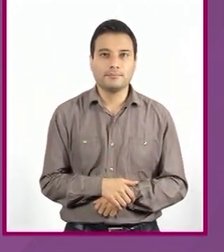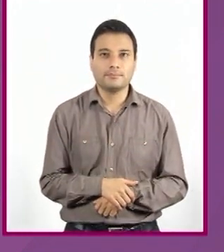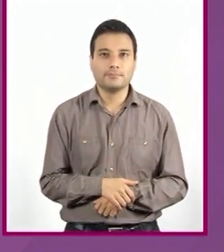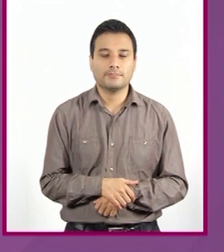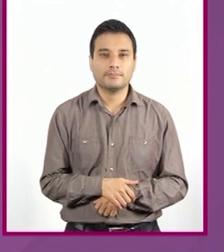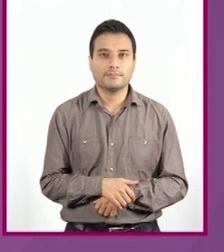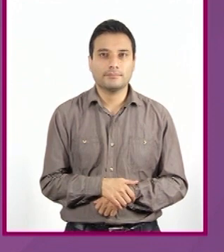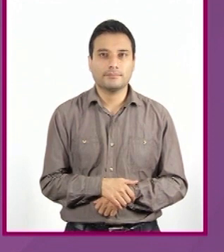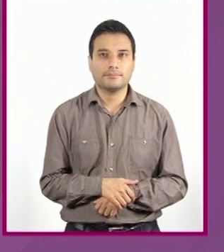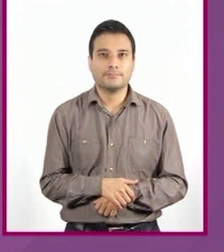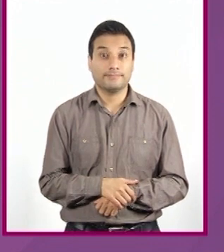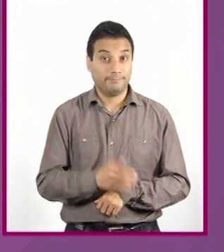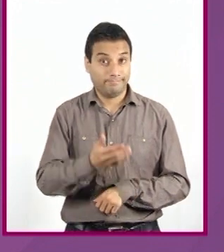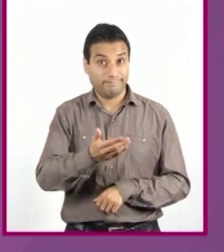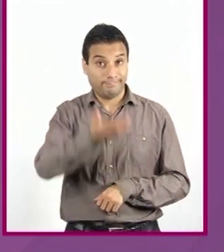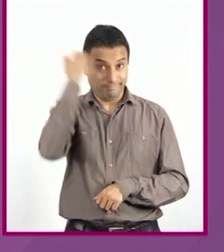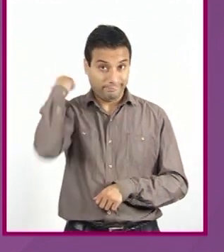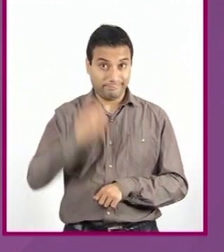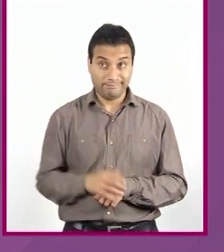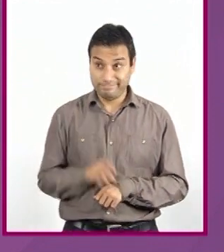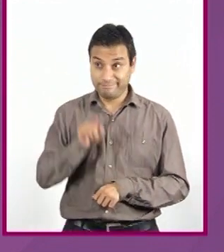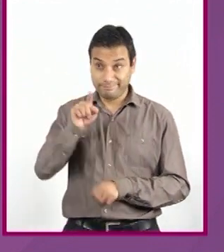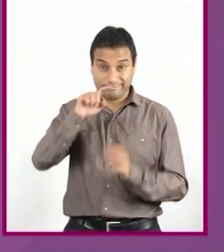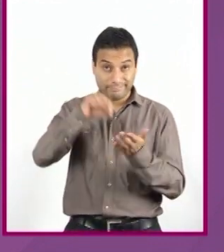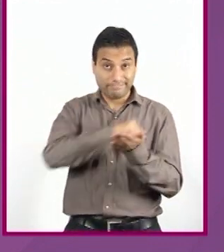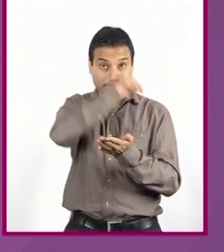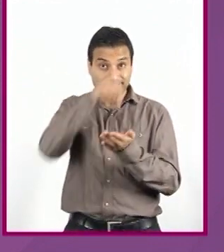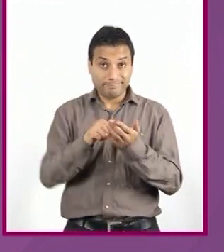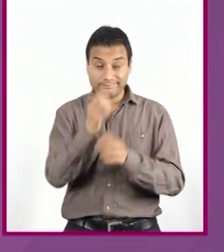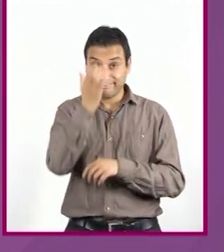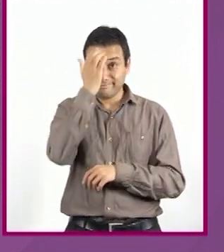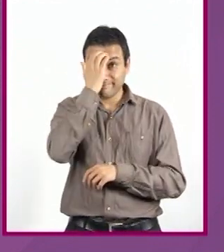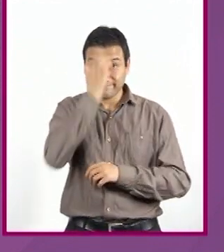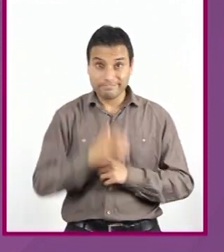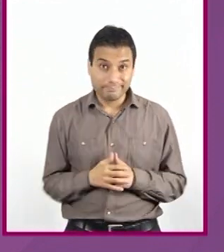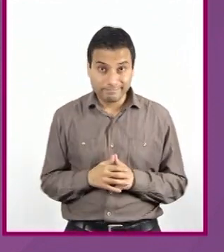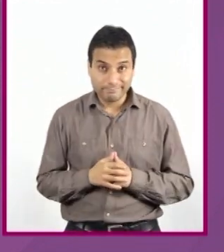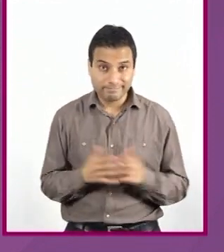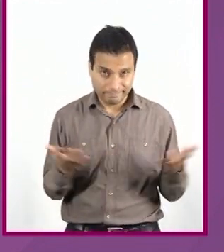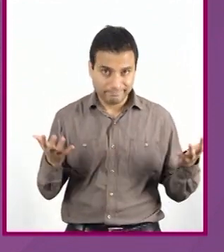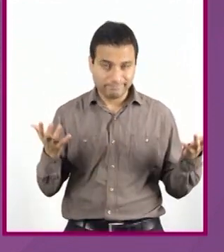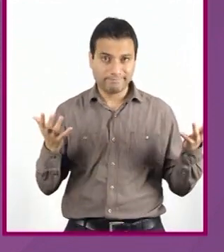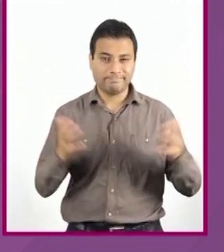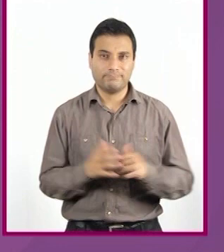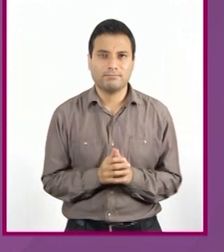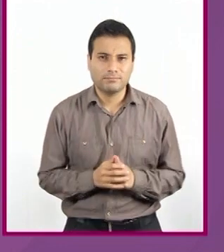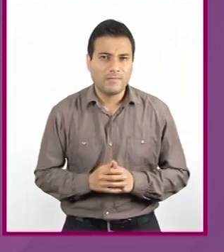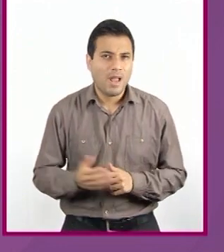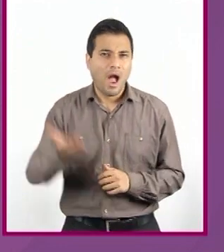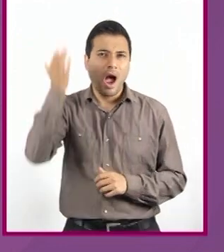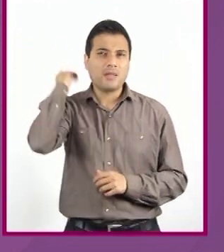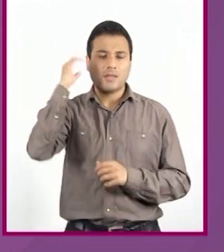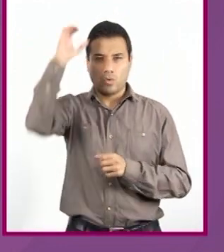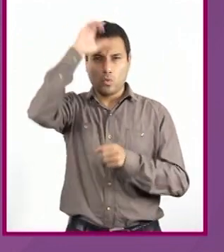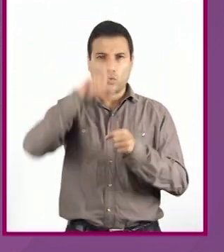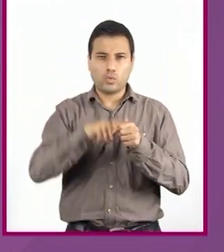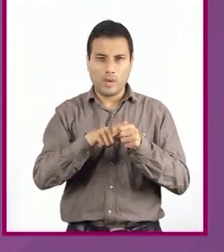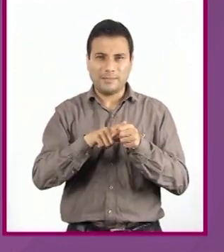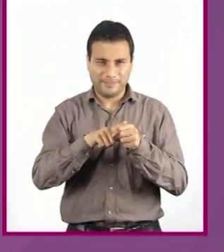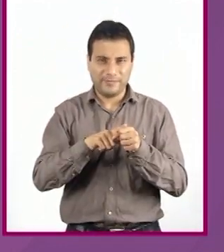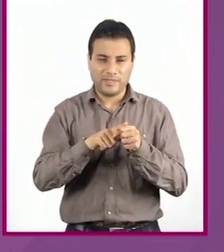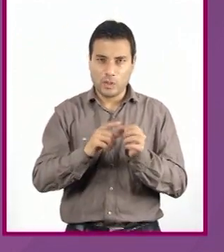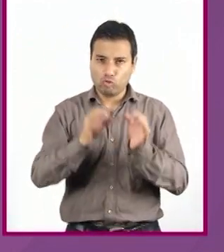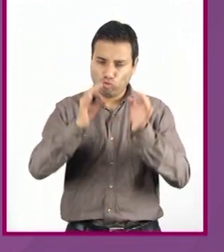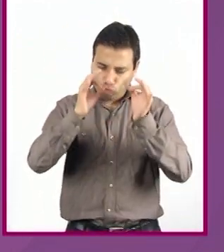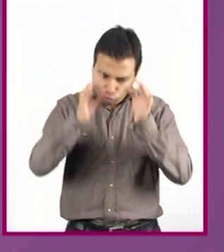Ven con nosotros a esta gran zona arqueológica, que por ser testimonio excepcional de la grandeza de las culturas prehispánicas de